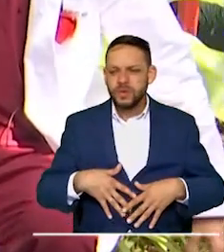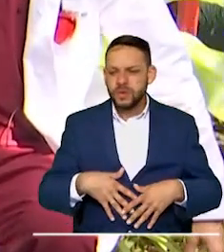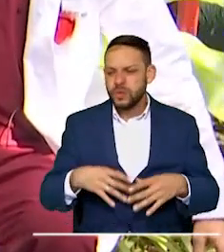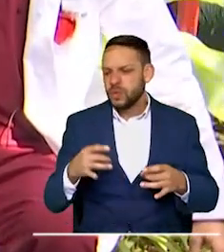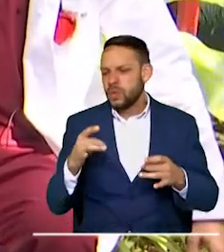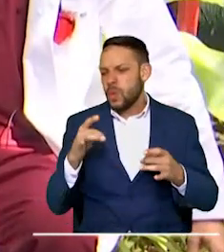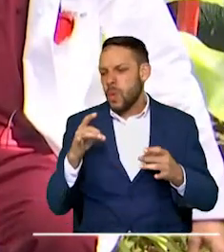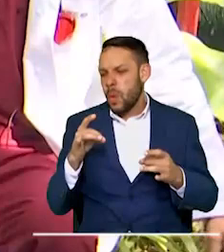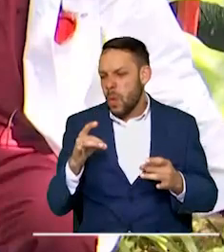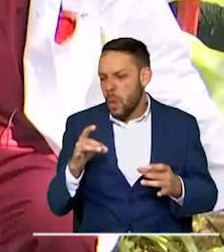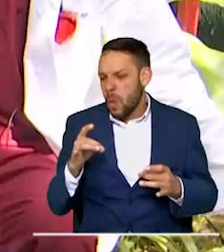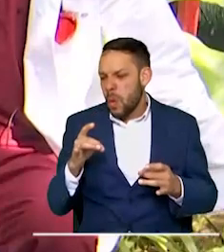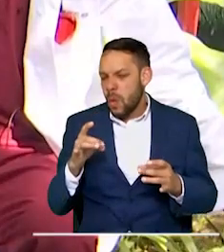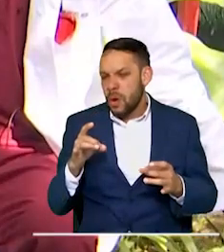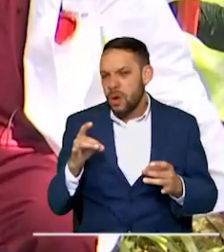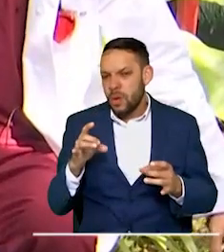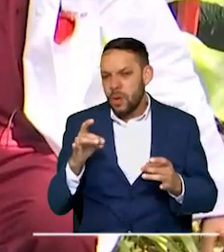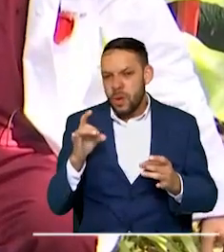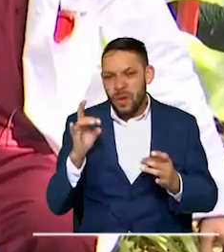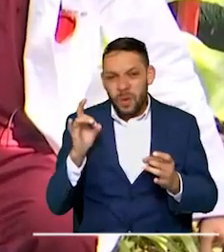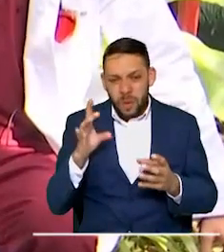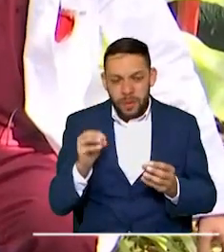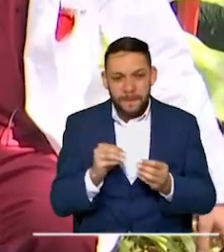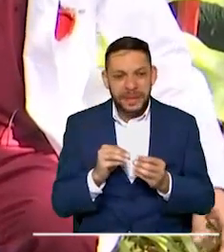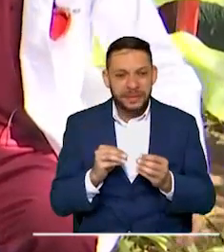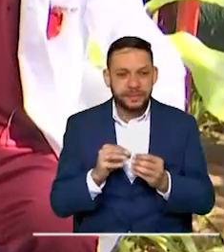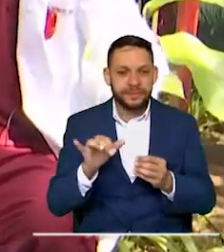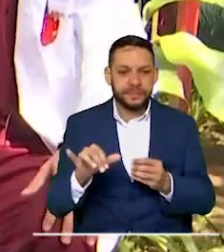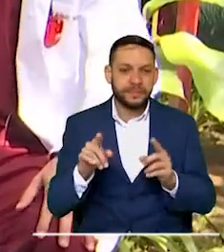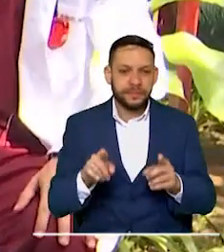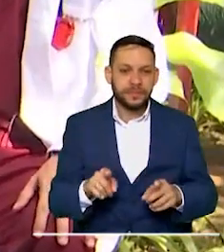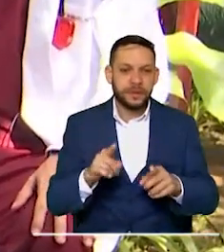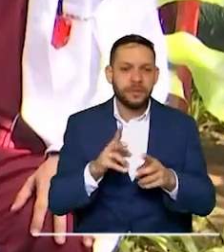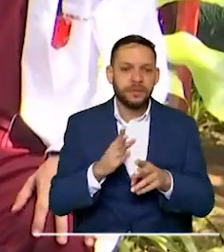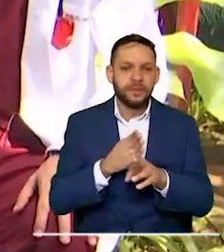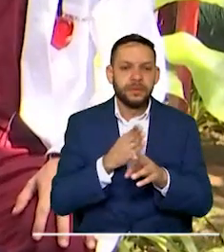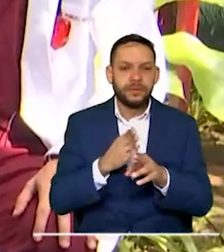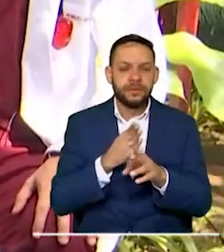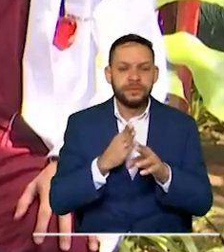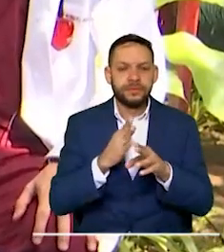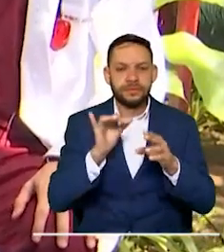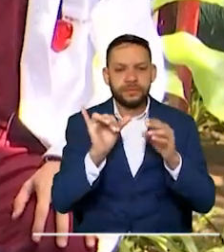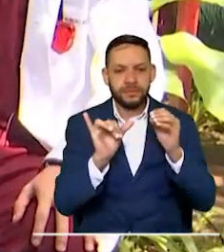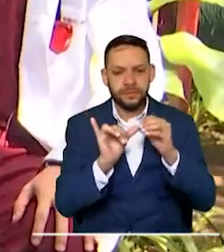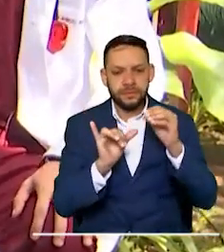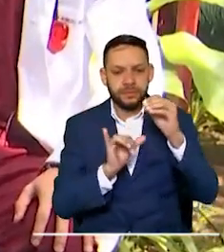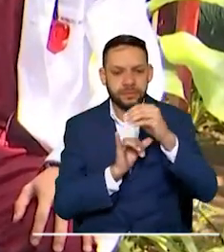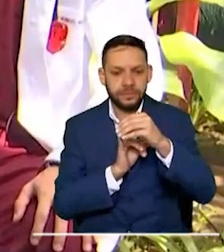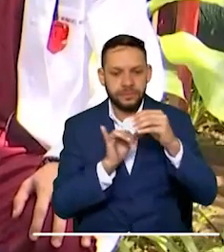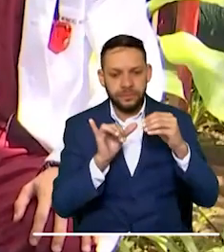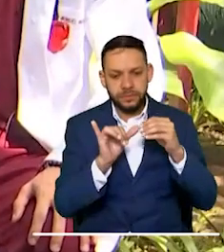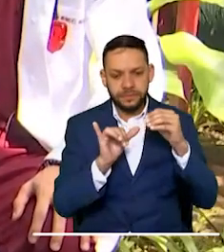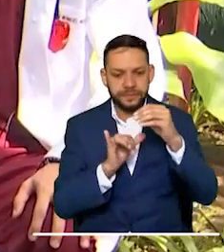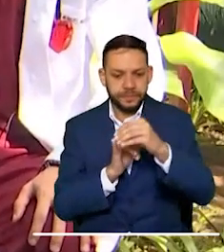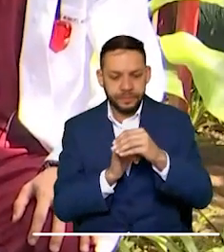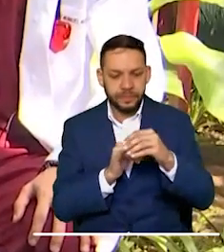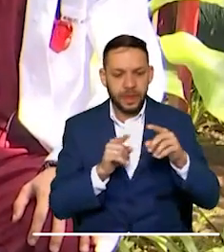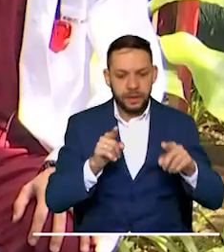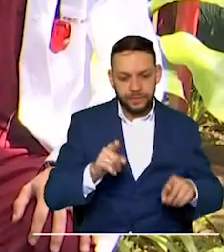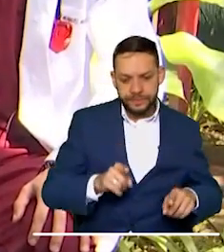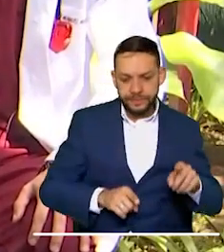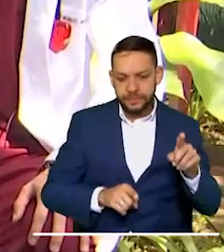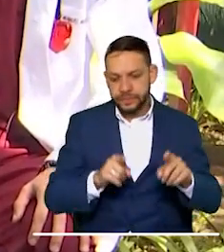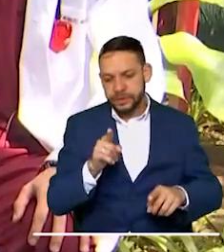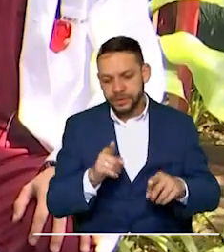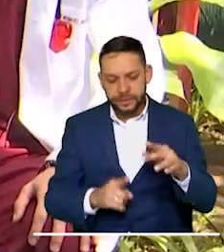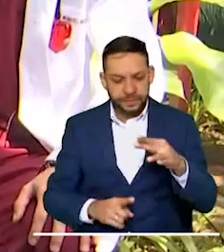bajito, empiezan los problemas de los ovarios también, quistes en los ovarios, y esas alteraciones quísticas